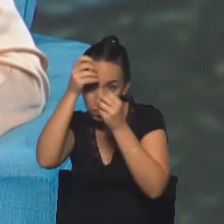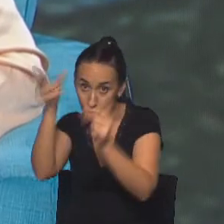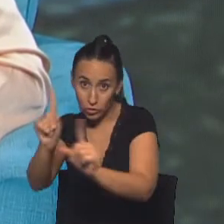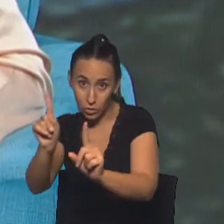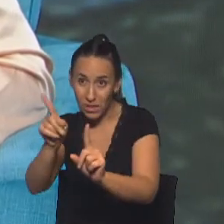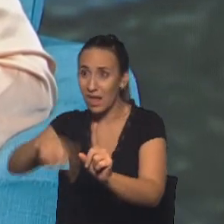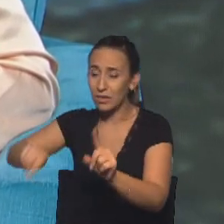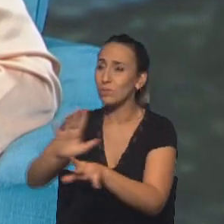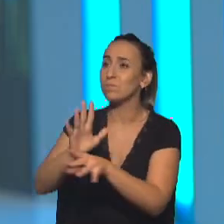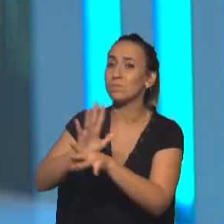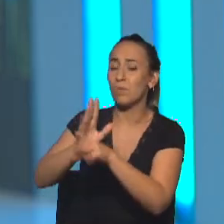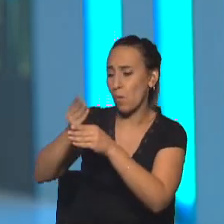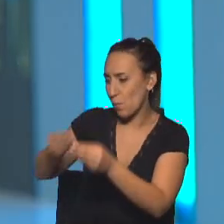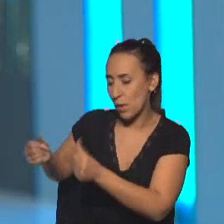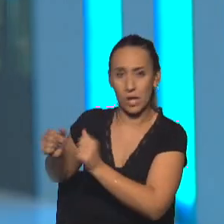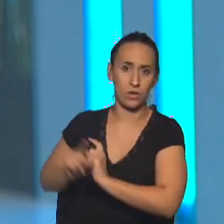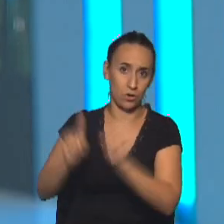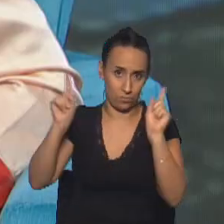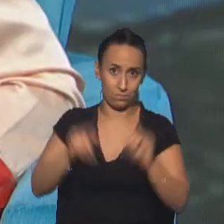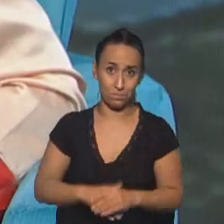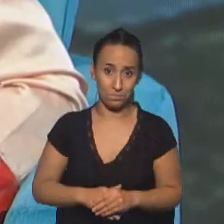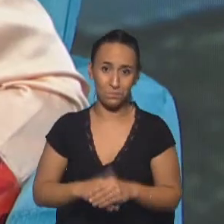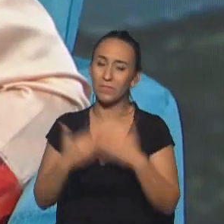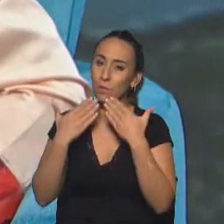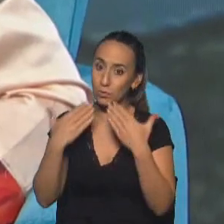no van Así a será. volver a morir. Así será. Gracias, Alejandra. Muchas por estar gracias a aquí. ustedes. querida. Vamos